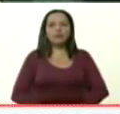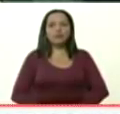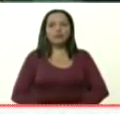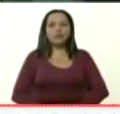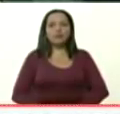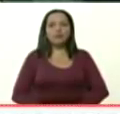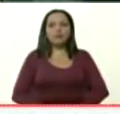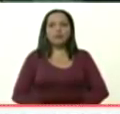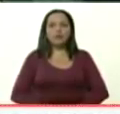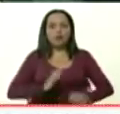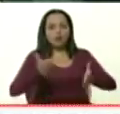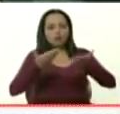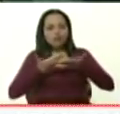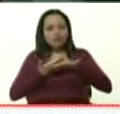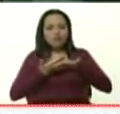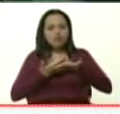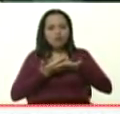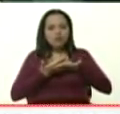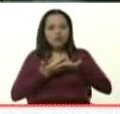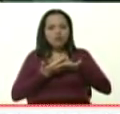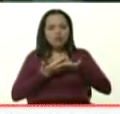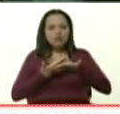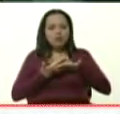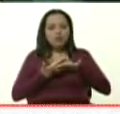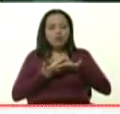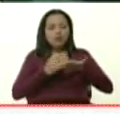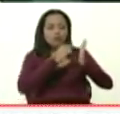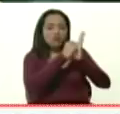habiendo recibido un código rojo de Interpol,